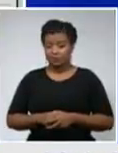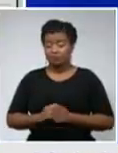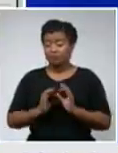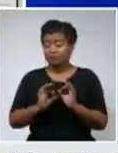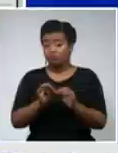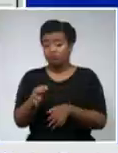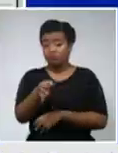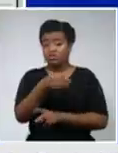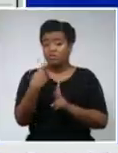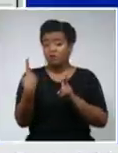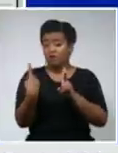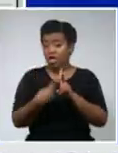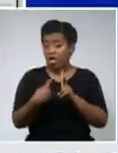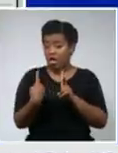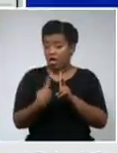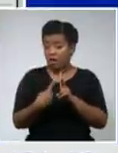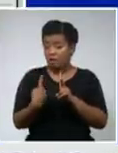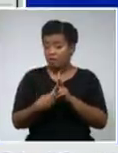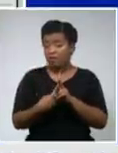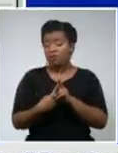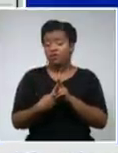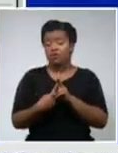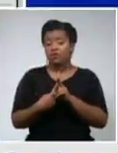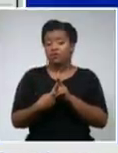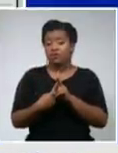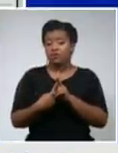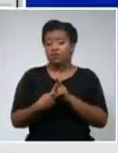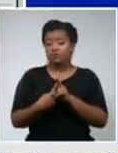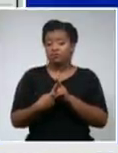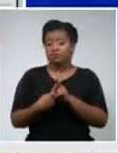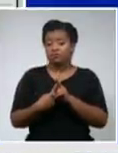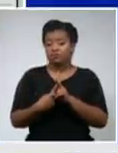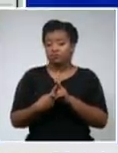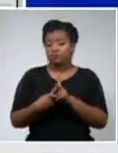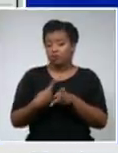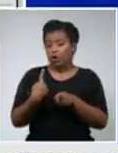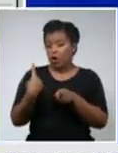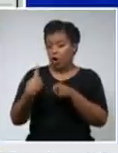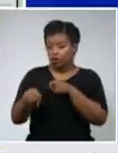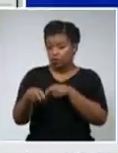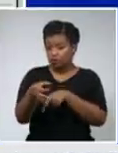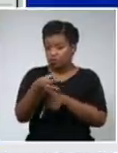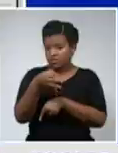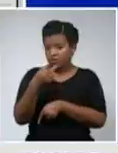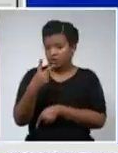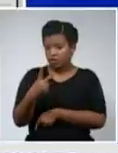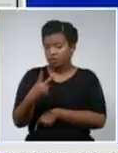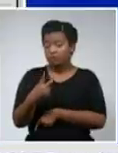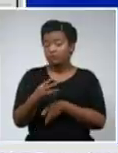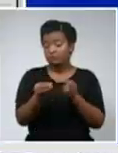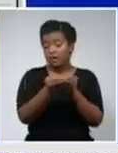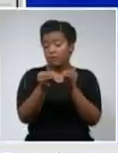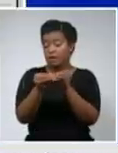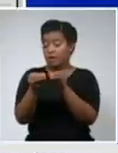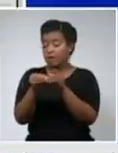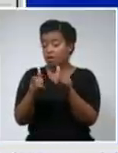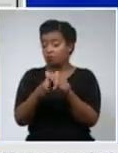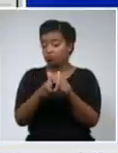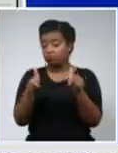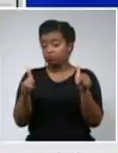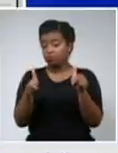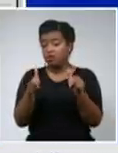Bayamo, Cautocristo y Niquero pues son los que presentan una mayor transmisión. Finalmente,